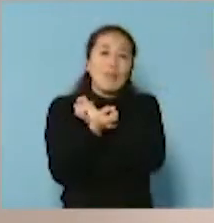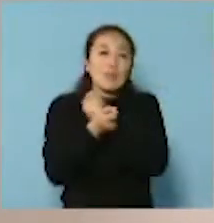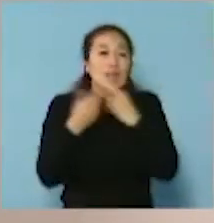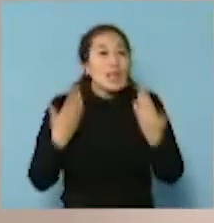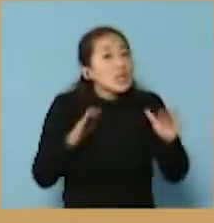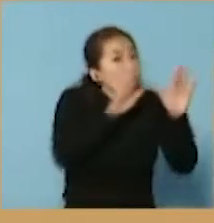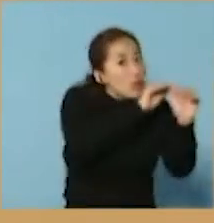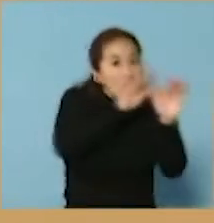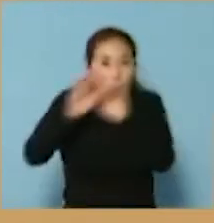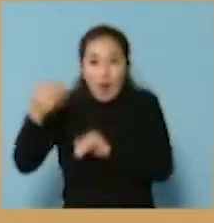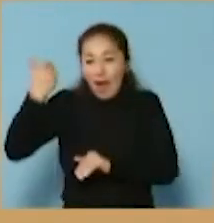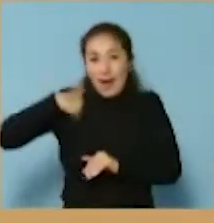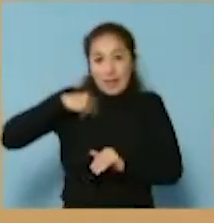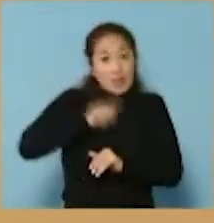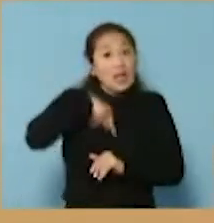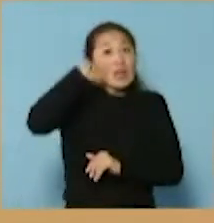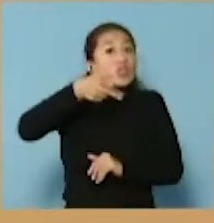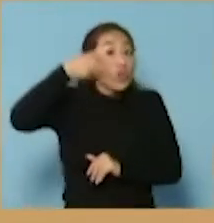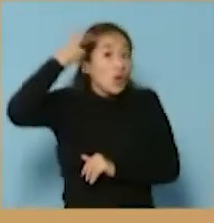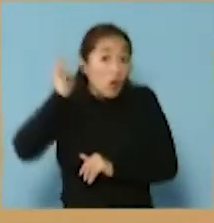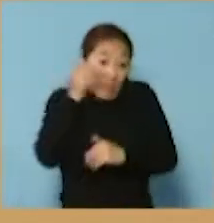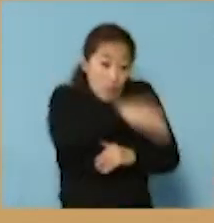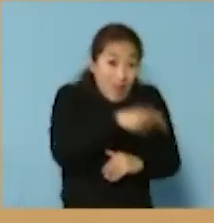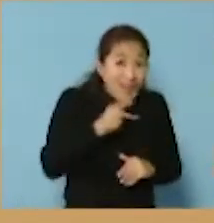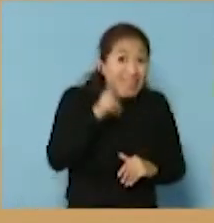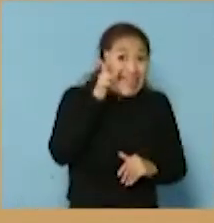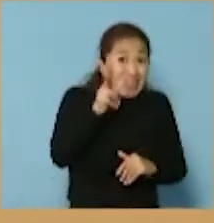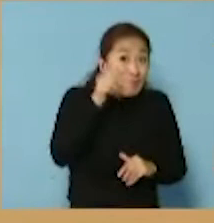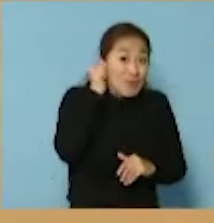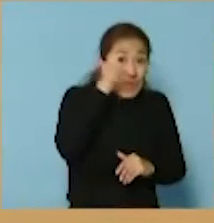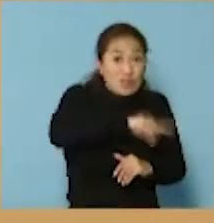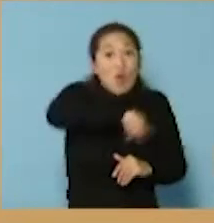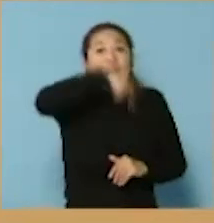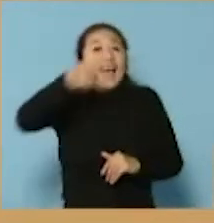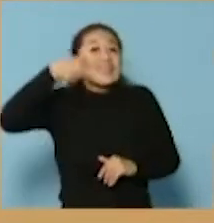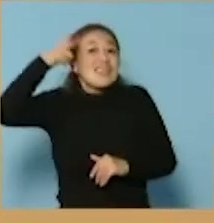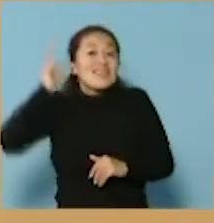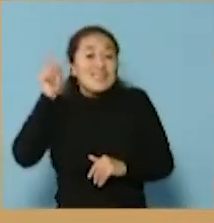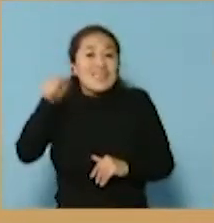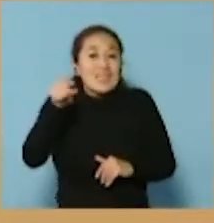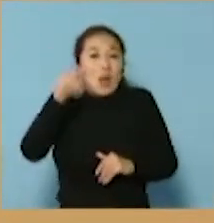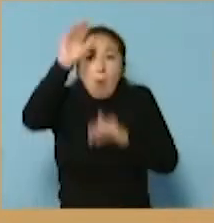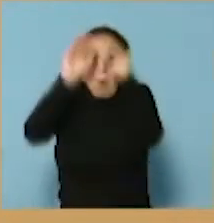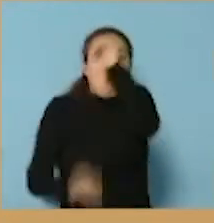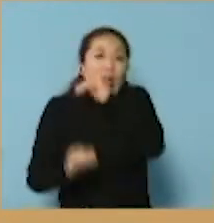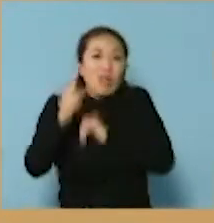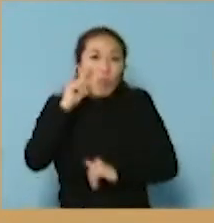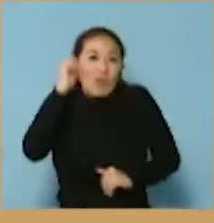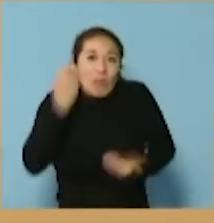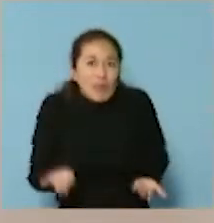son los mismos zapatos que yo me voy a comprar en el sopena que están allá 4 3 o 4 veces más barato